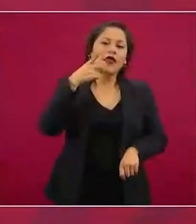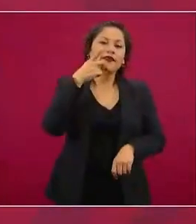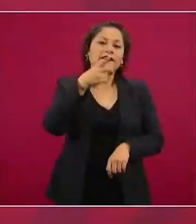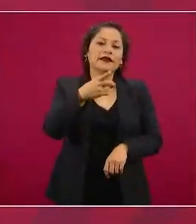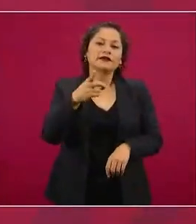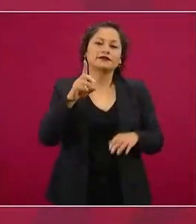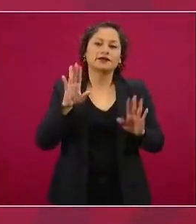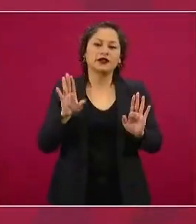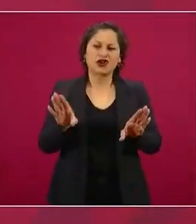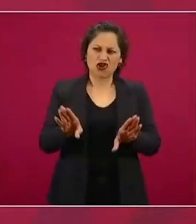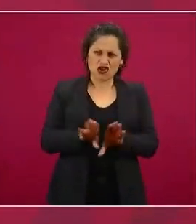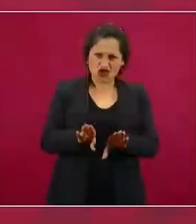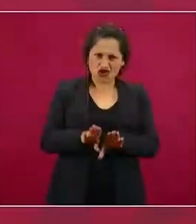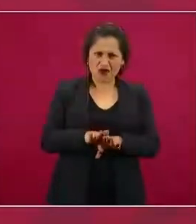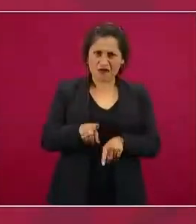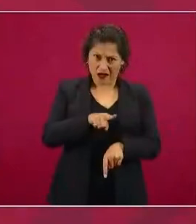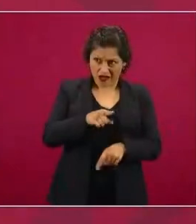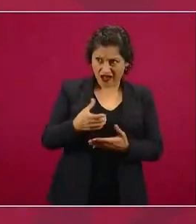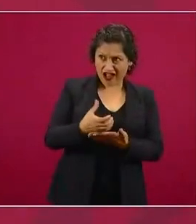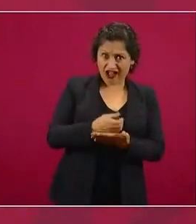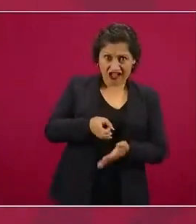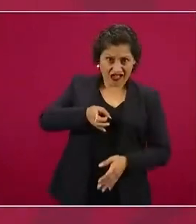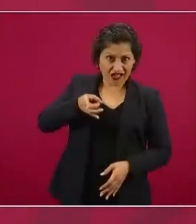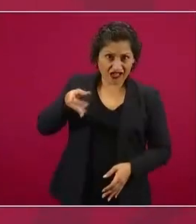no vas a ser tú?